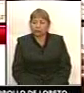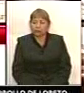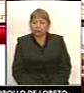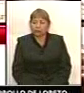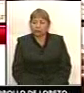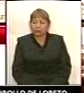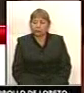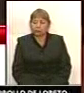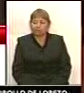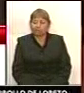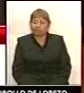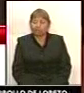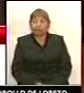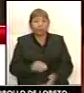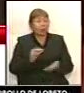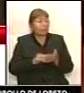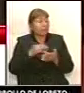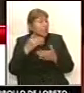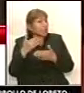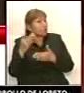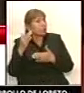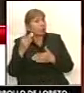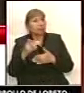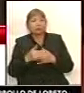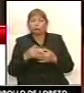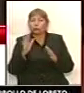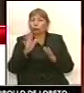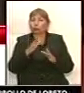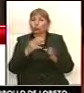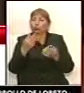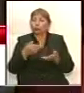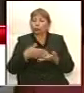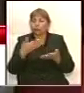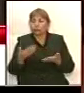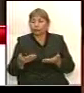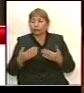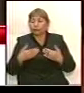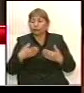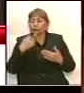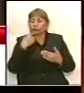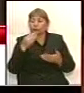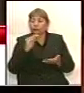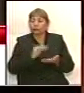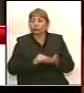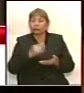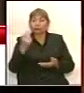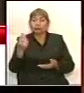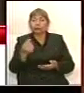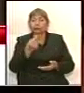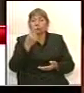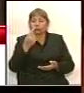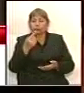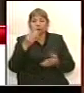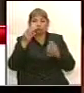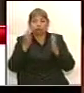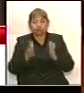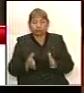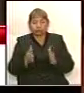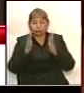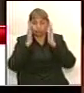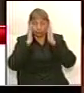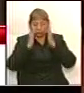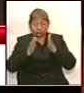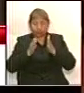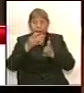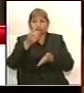Para terminar. Más allá de los programas existentes, que vuelvo a repetir, solamente se han concentrado en